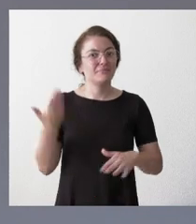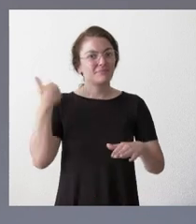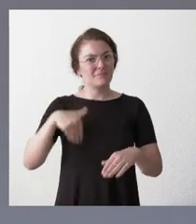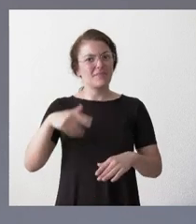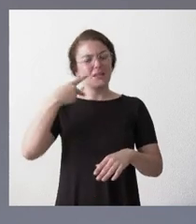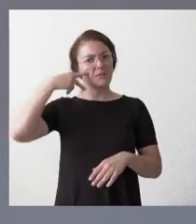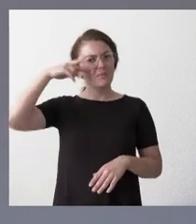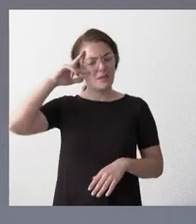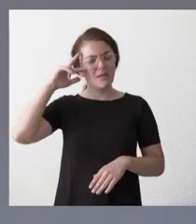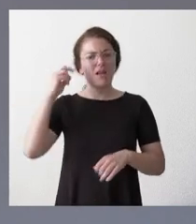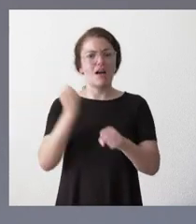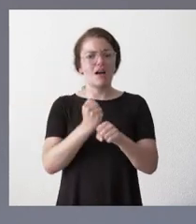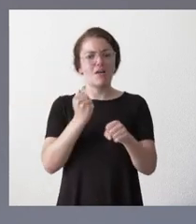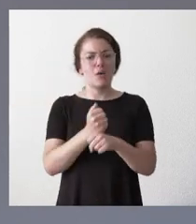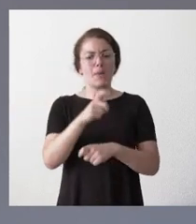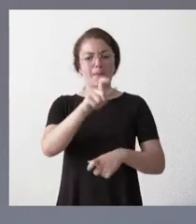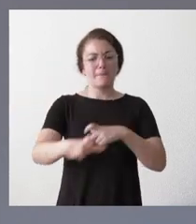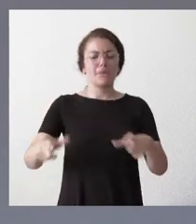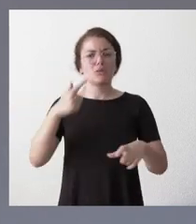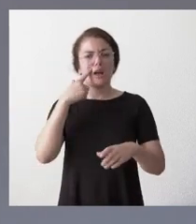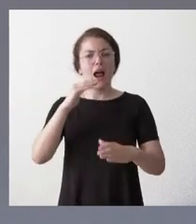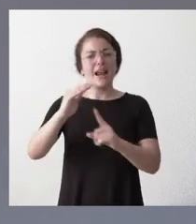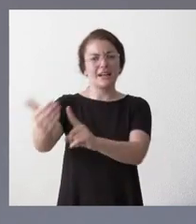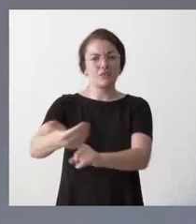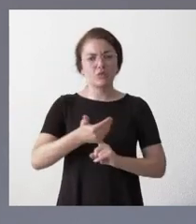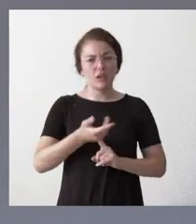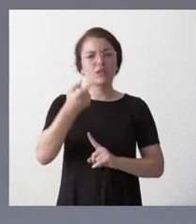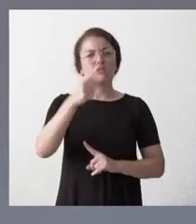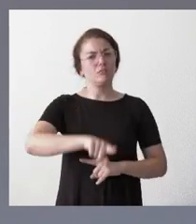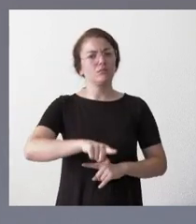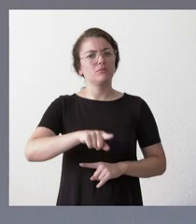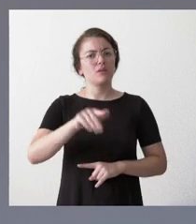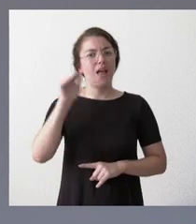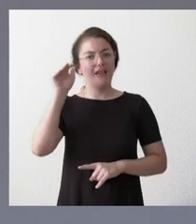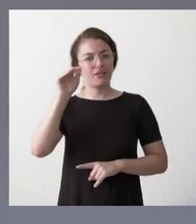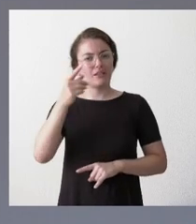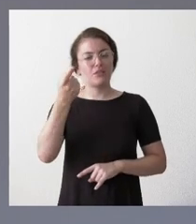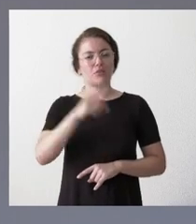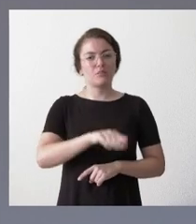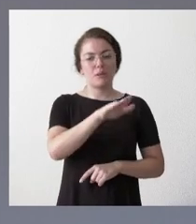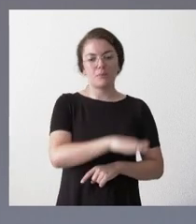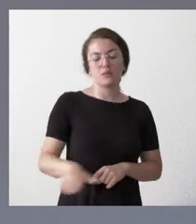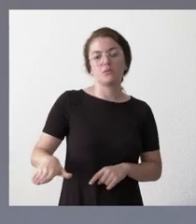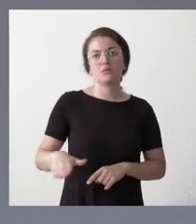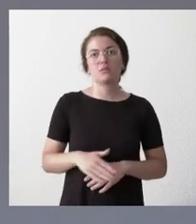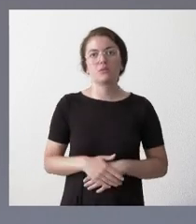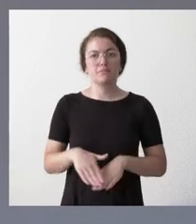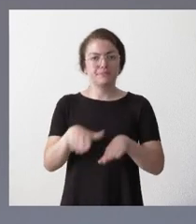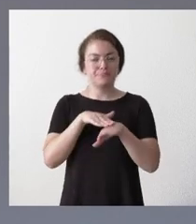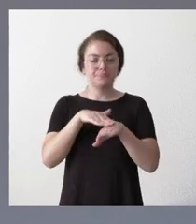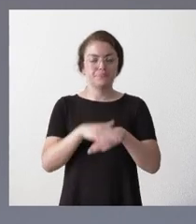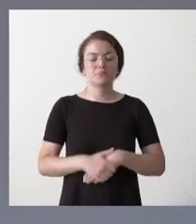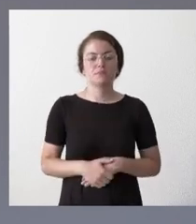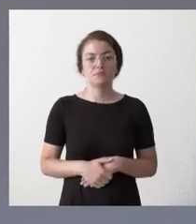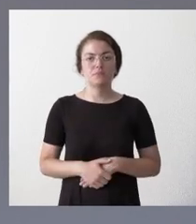personas refugiadas, con personas extranjeras y con menores. En este caso, perdón.